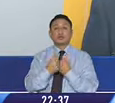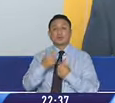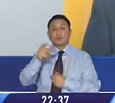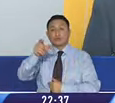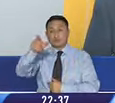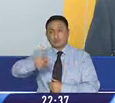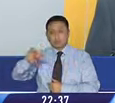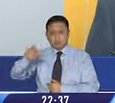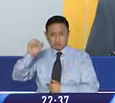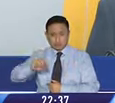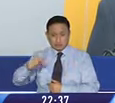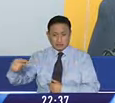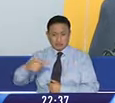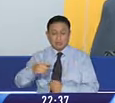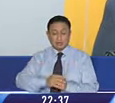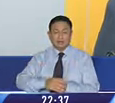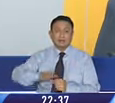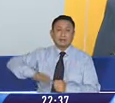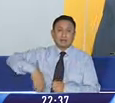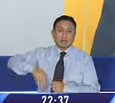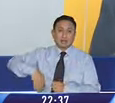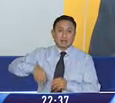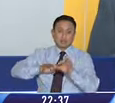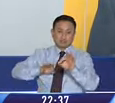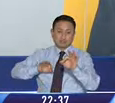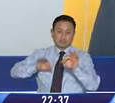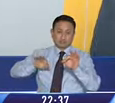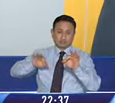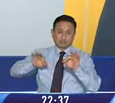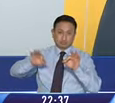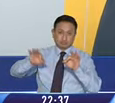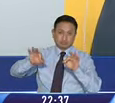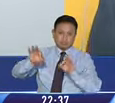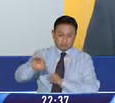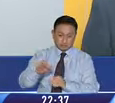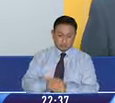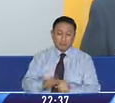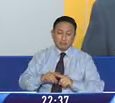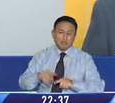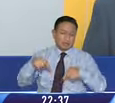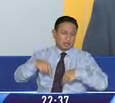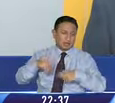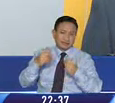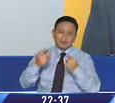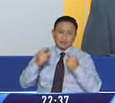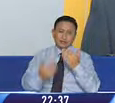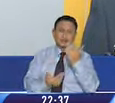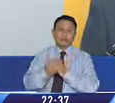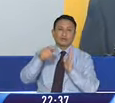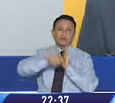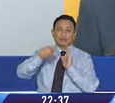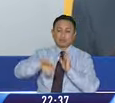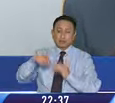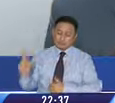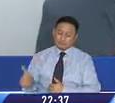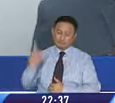de hacer es tal vez retrasar un poco el asunto, pero más temprano que tarde el nuevo procurador tendrá que